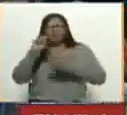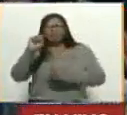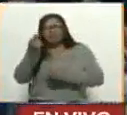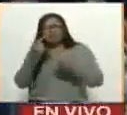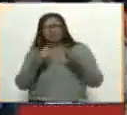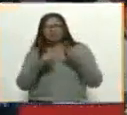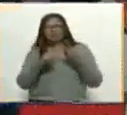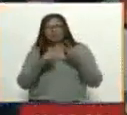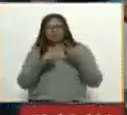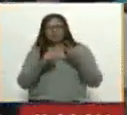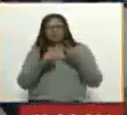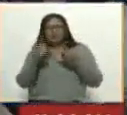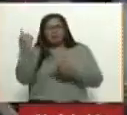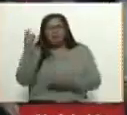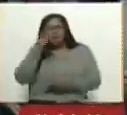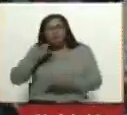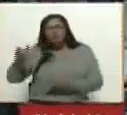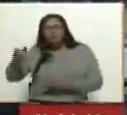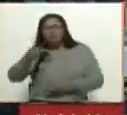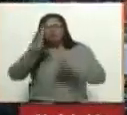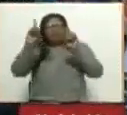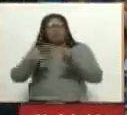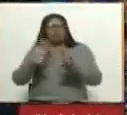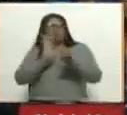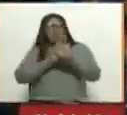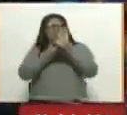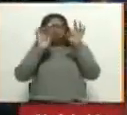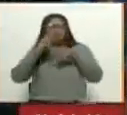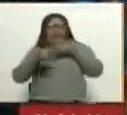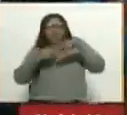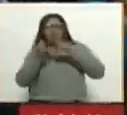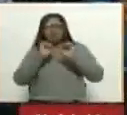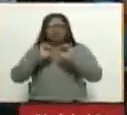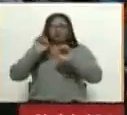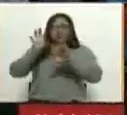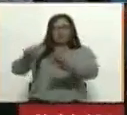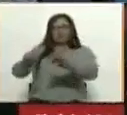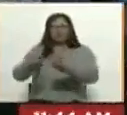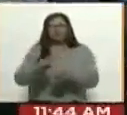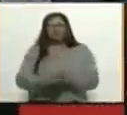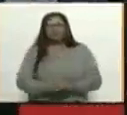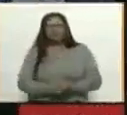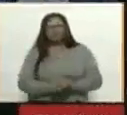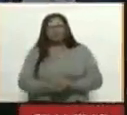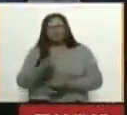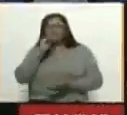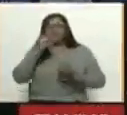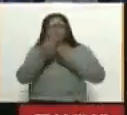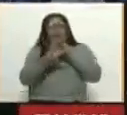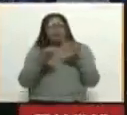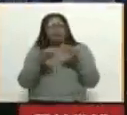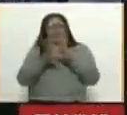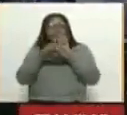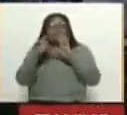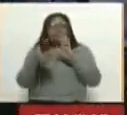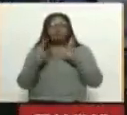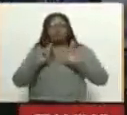y tiene un pueblo que está decidido hacer una Revolución antiimperialista no es la democracia los Derechos Humanos